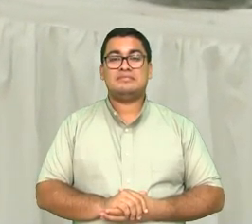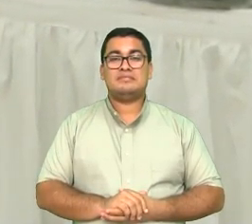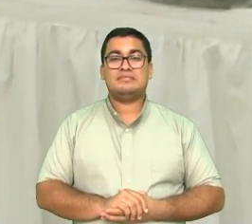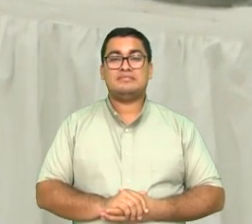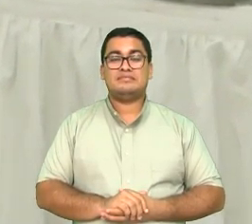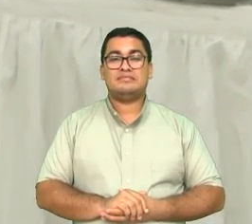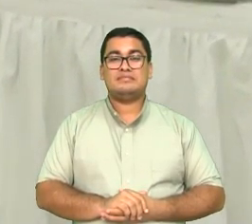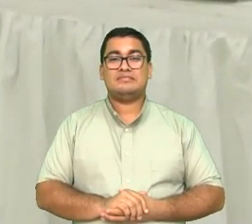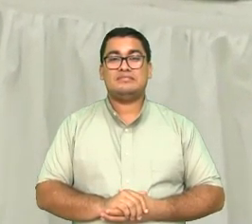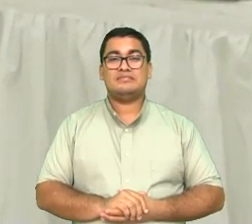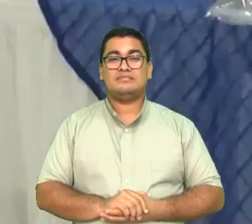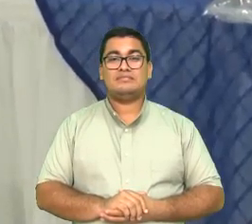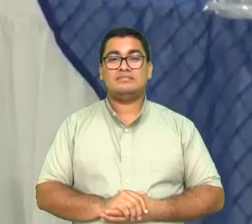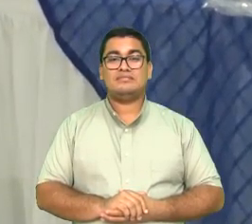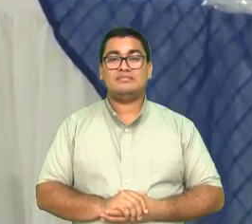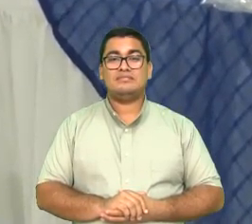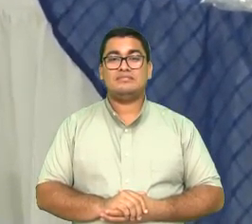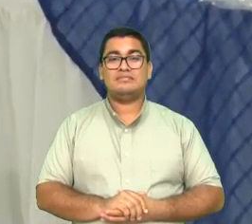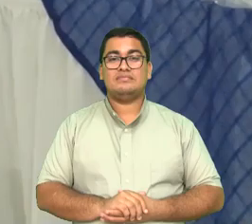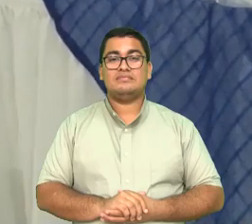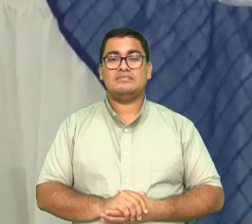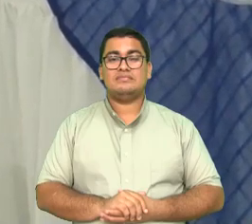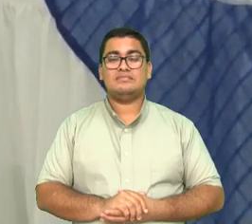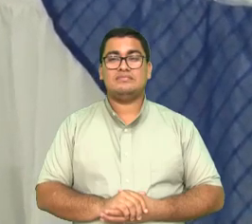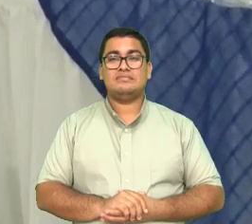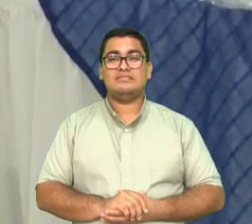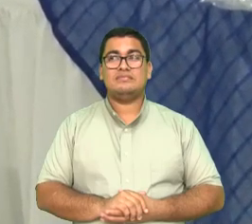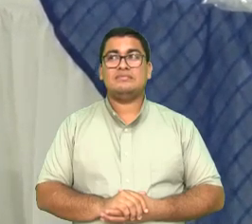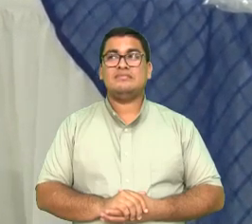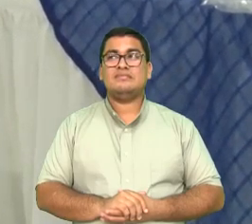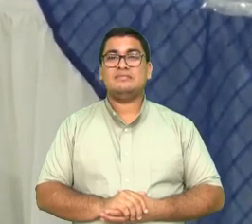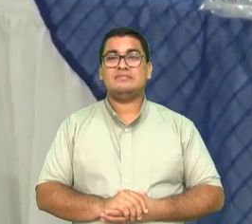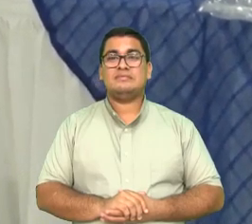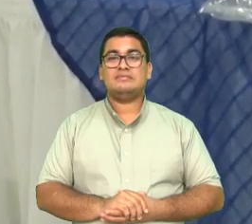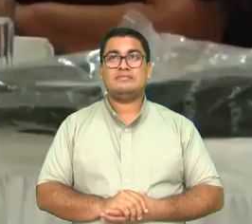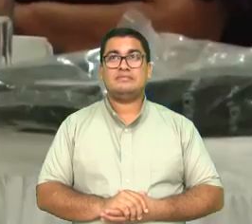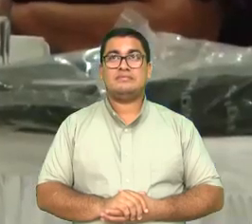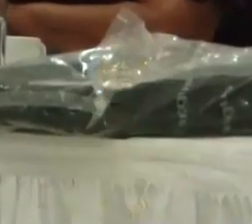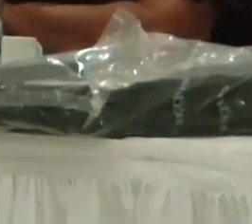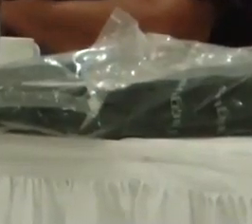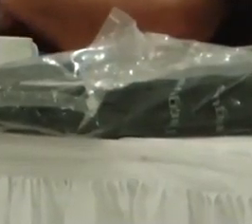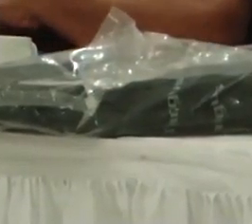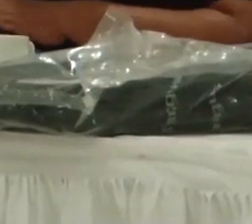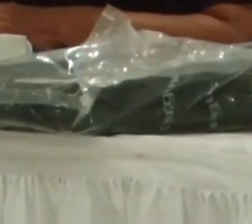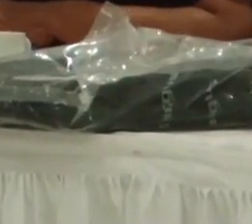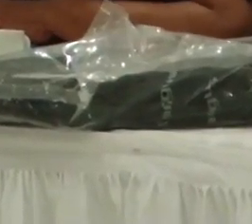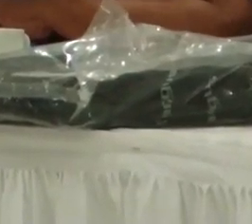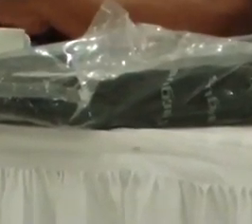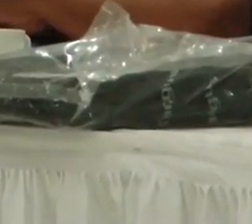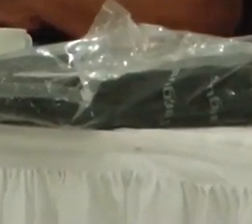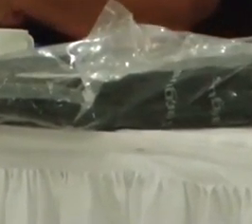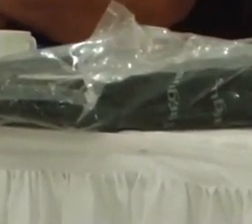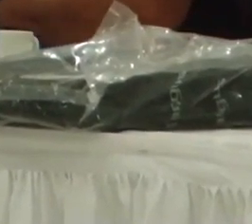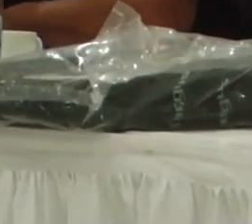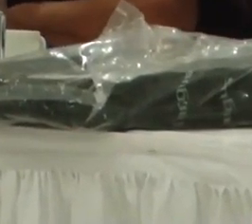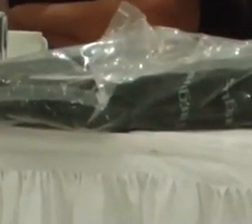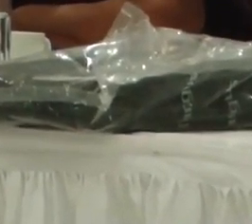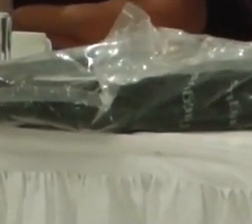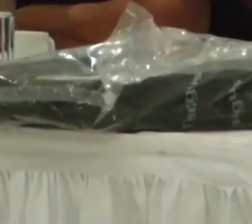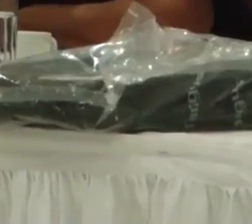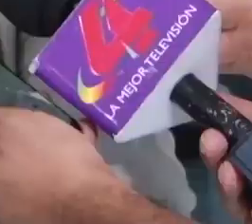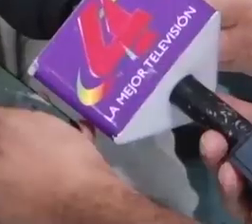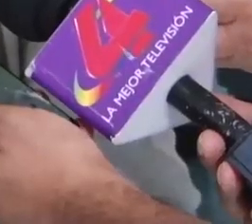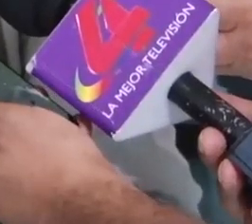trabajando: calidad, cultura, equidad e inclusión. El tema de la infraestructura escolar, que también apunta a la calidad. Este año vamos a hacer